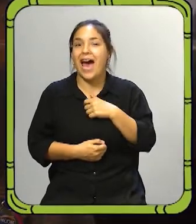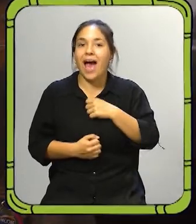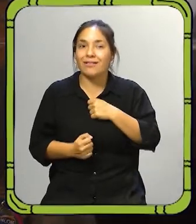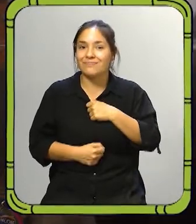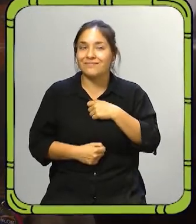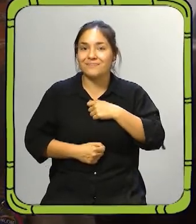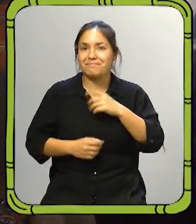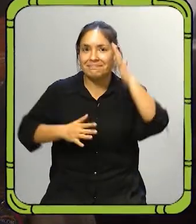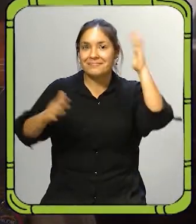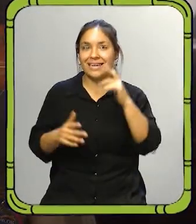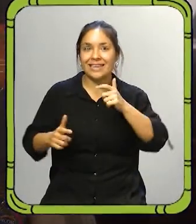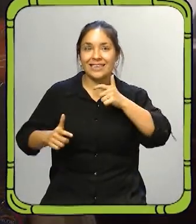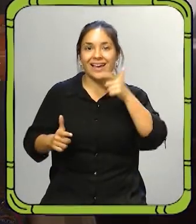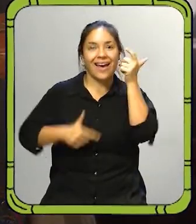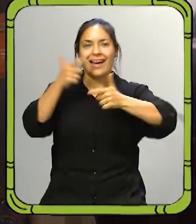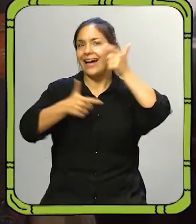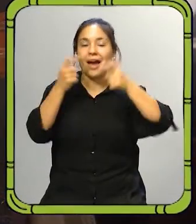malota? Sí. Y vos me dijiste, no sé, la mala.